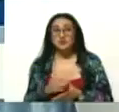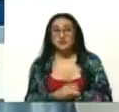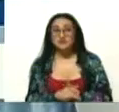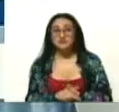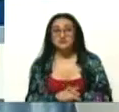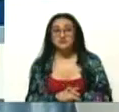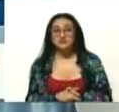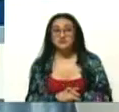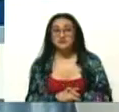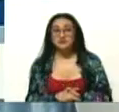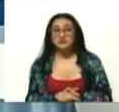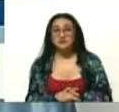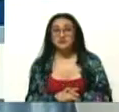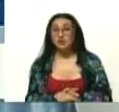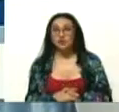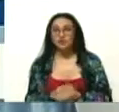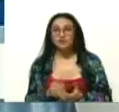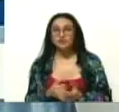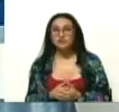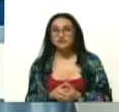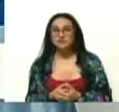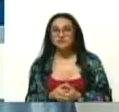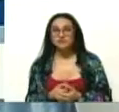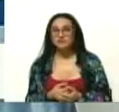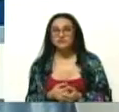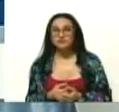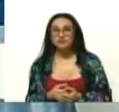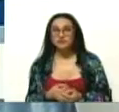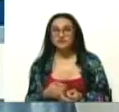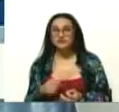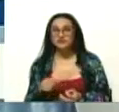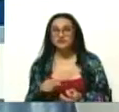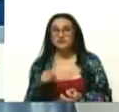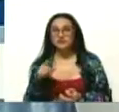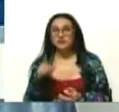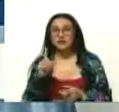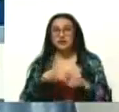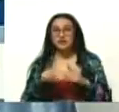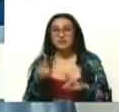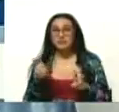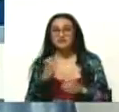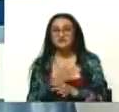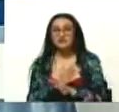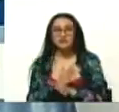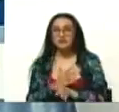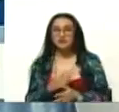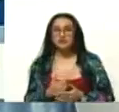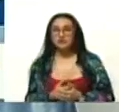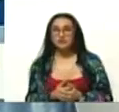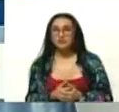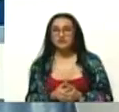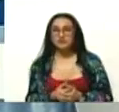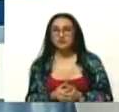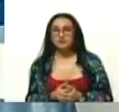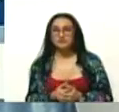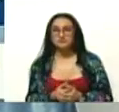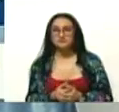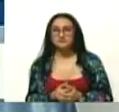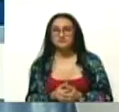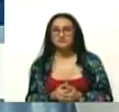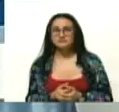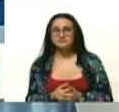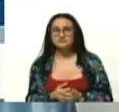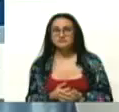lo mismo. O sea, ahora entonces los niños tienen derechos sexuales para, si tienen consentimiento, según dice